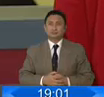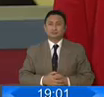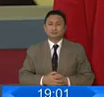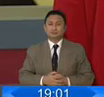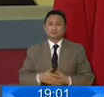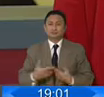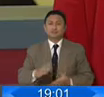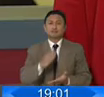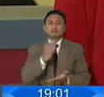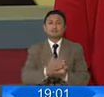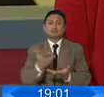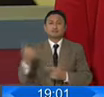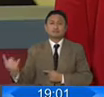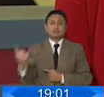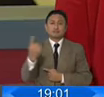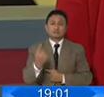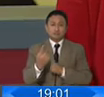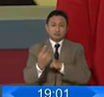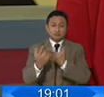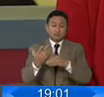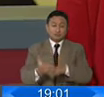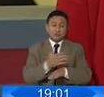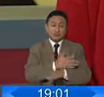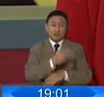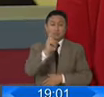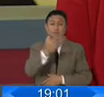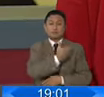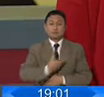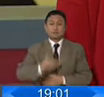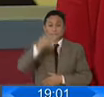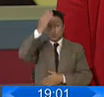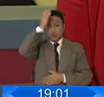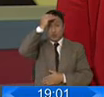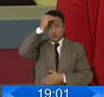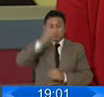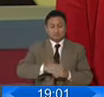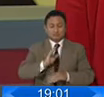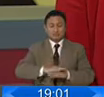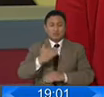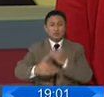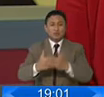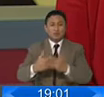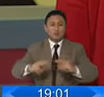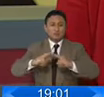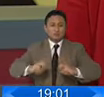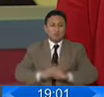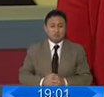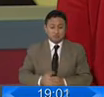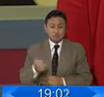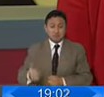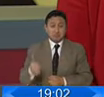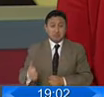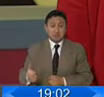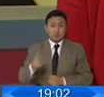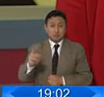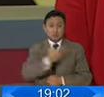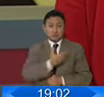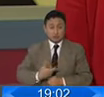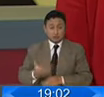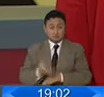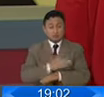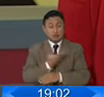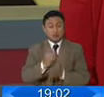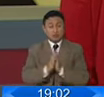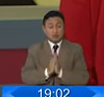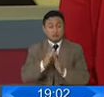Y fue suspendida la comparecencia a la que debía asistir el vicepresidente de la República por un proceso de investigación que el mismo vicepresidente había